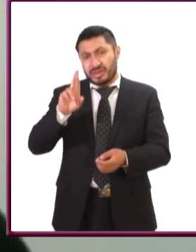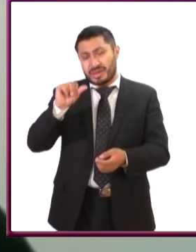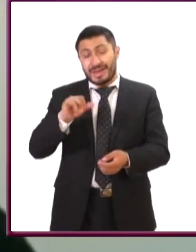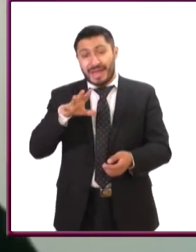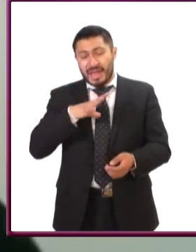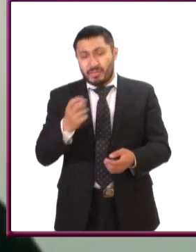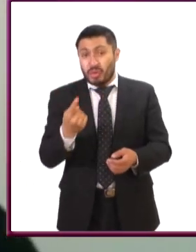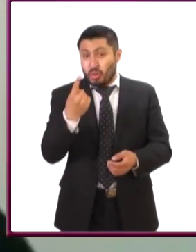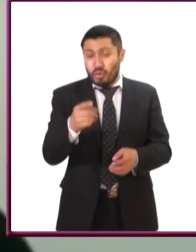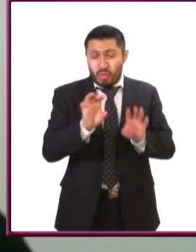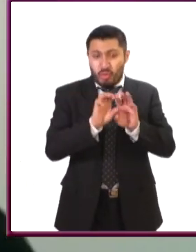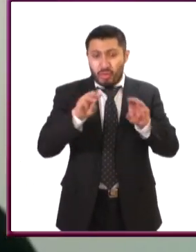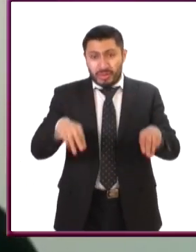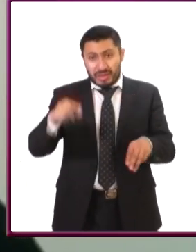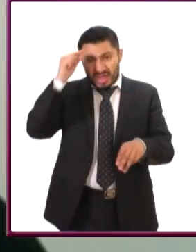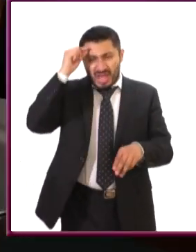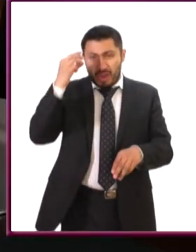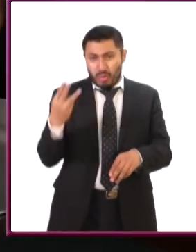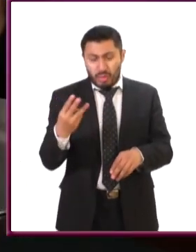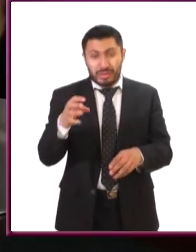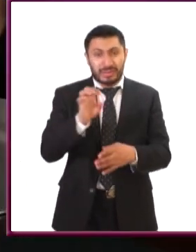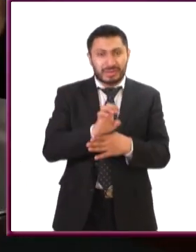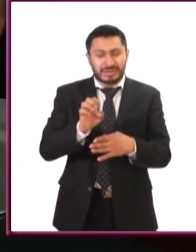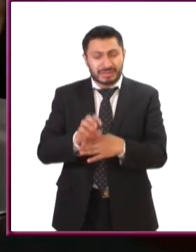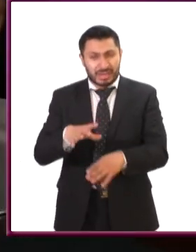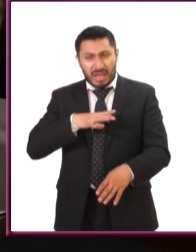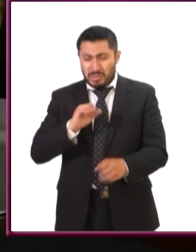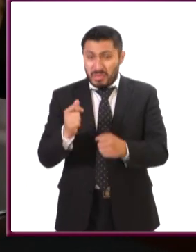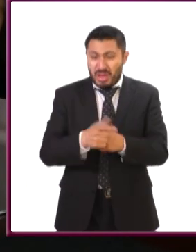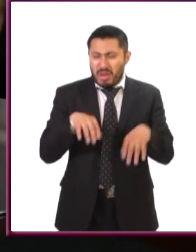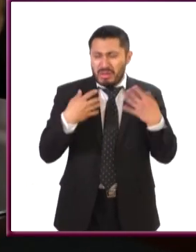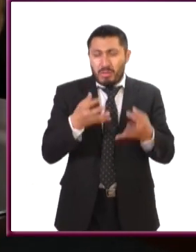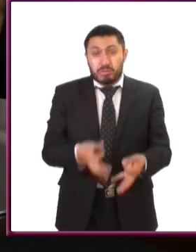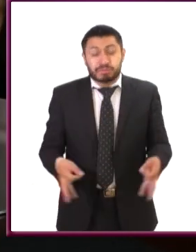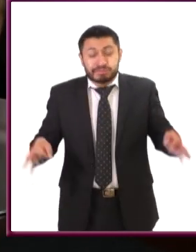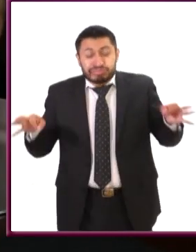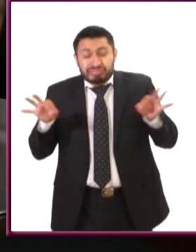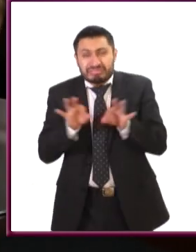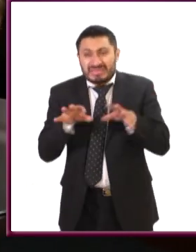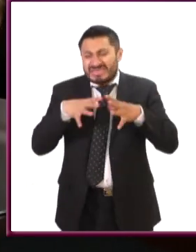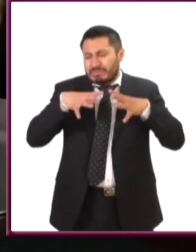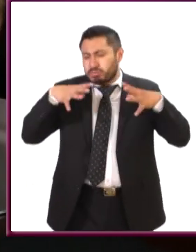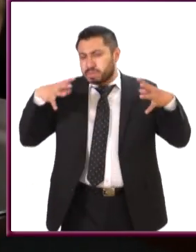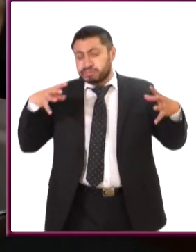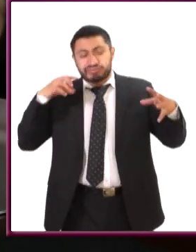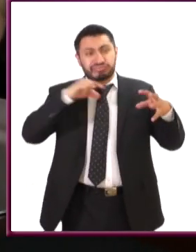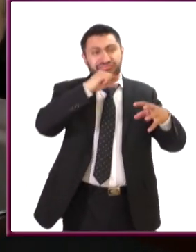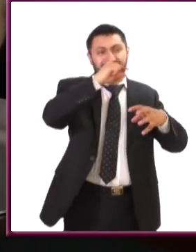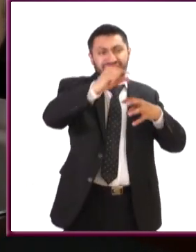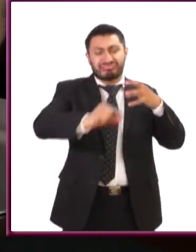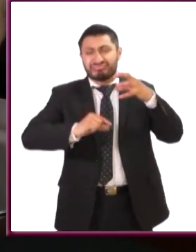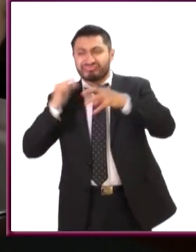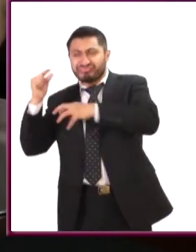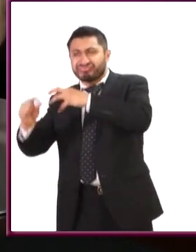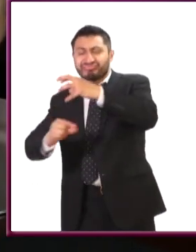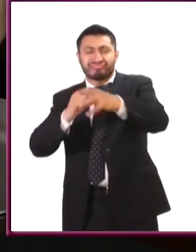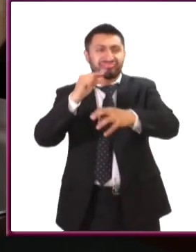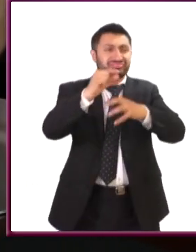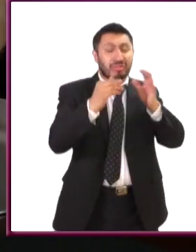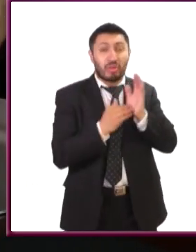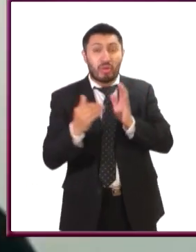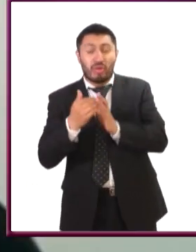tomamos, por ejemplo, 1 centímetro cúbico, aunque no lo notemos, hay una cantidad enorme, astronómicamente enorme de átomos.